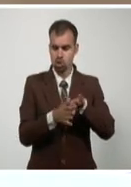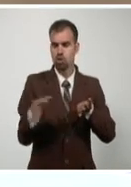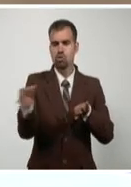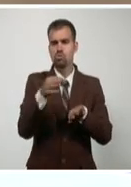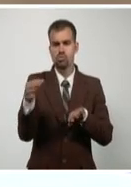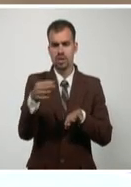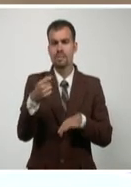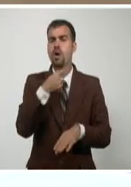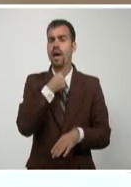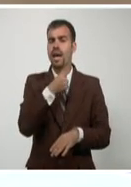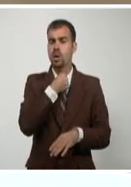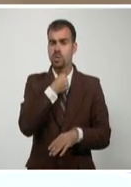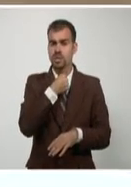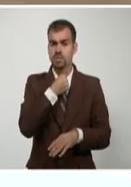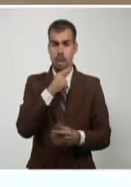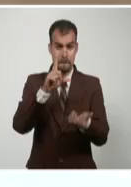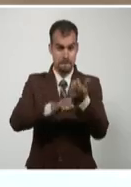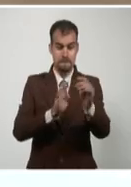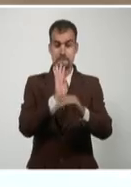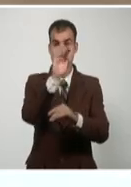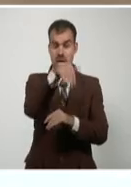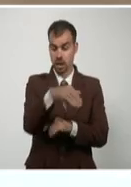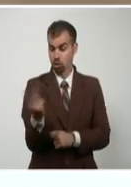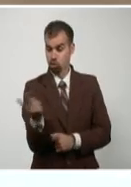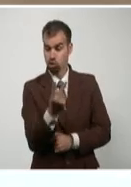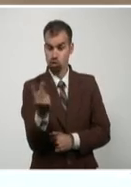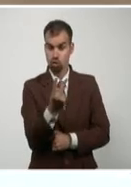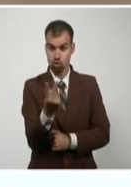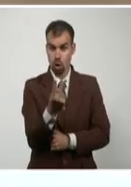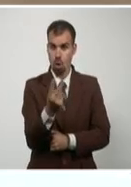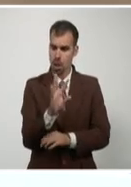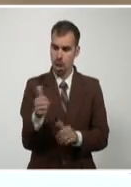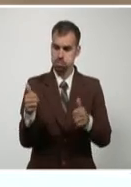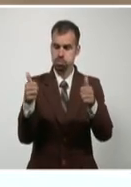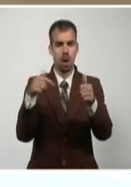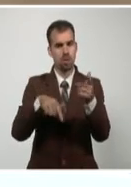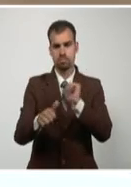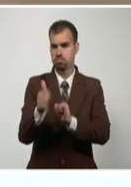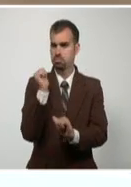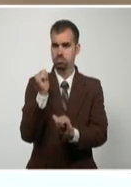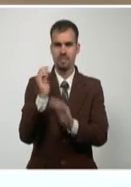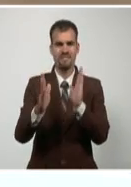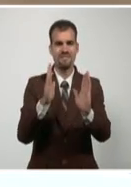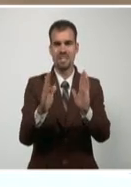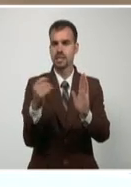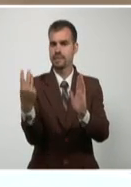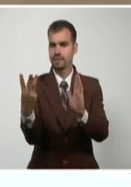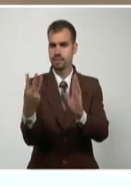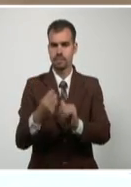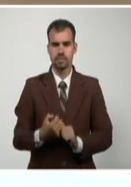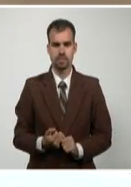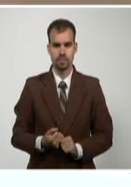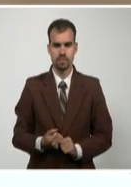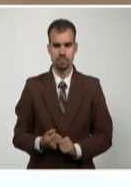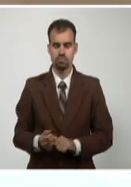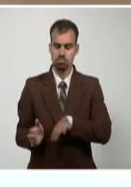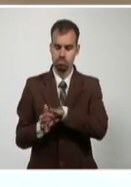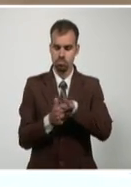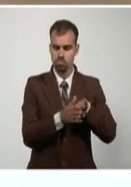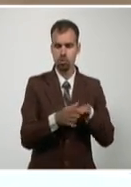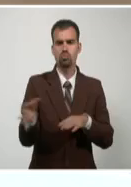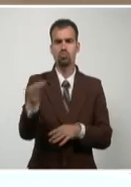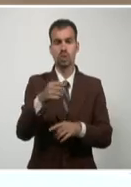Encrucijada y Placeta, que se encontraban en la nueva normalidad. Pasar a la fase 3 el municipio Quemado de